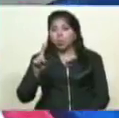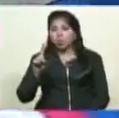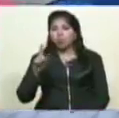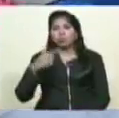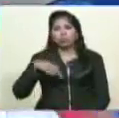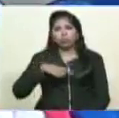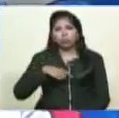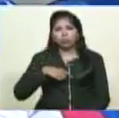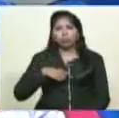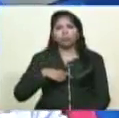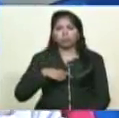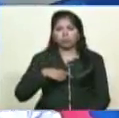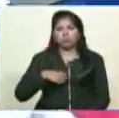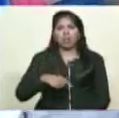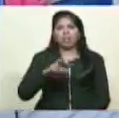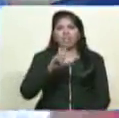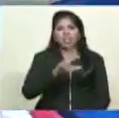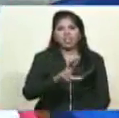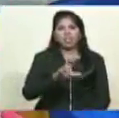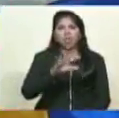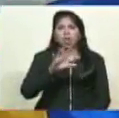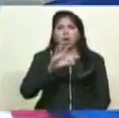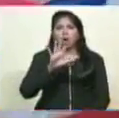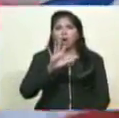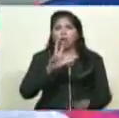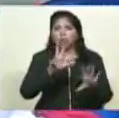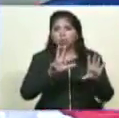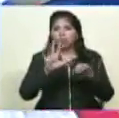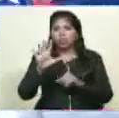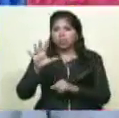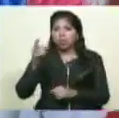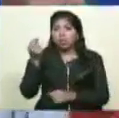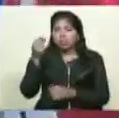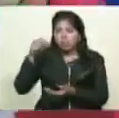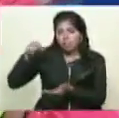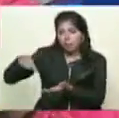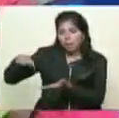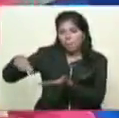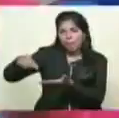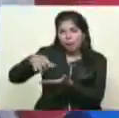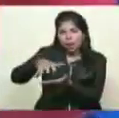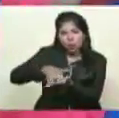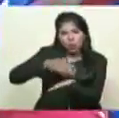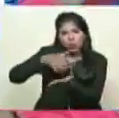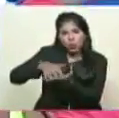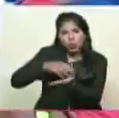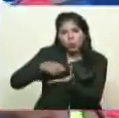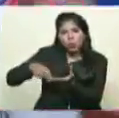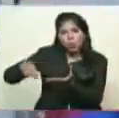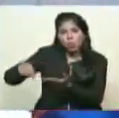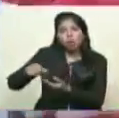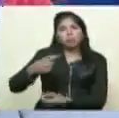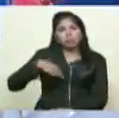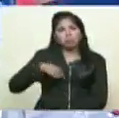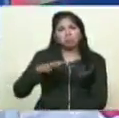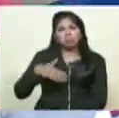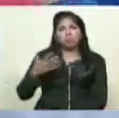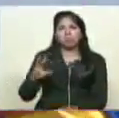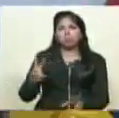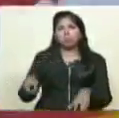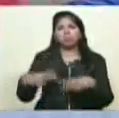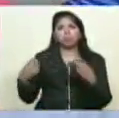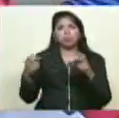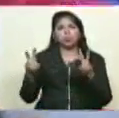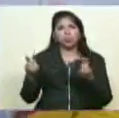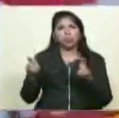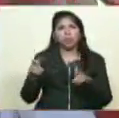nosotros 385 hectáreas de banco de semillas que podemos ahorita en el 2018 renovar fácilmente. Contamos con las